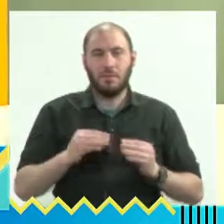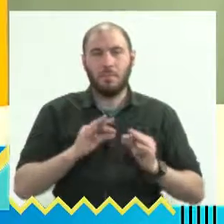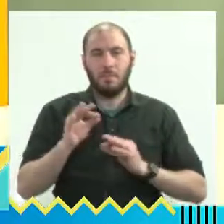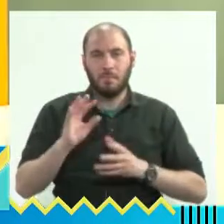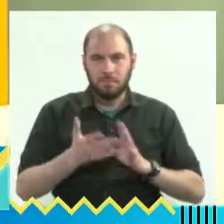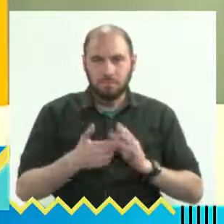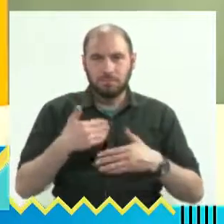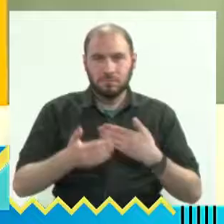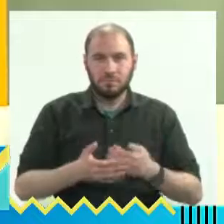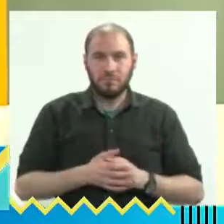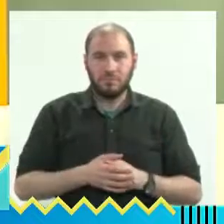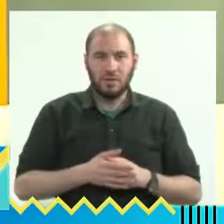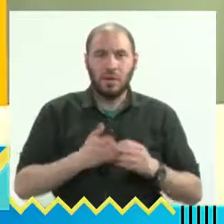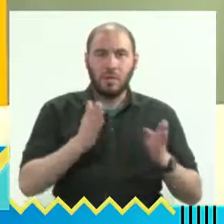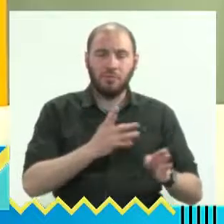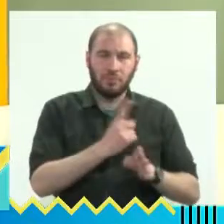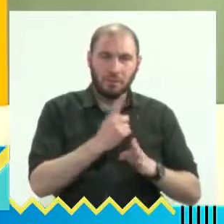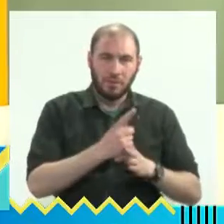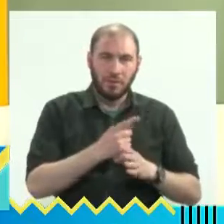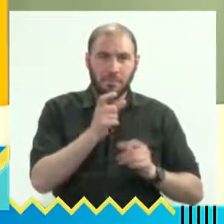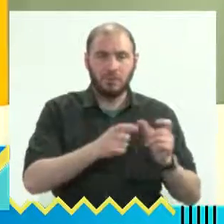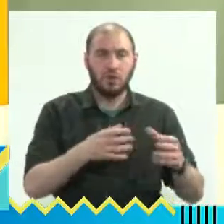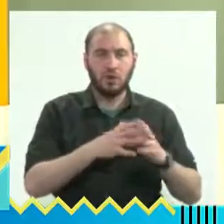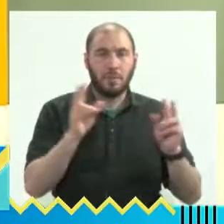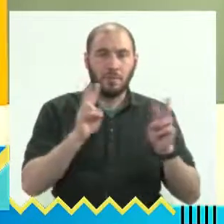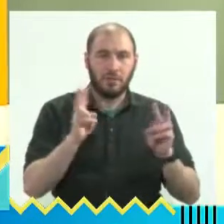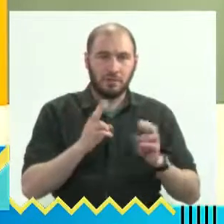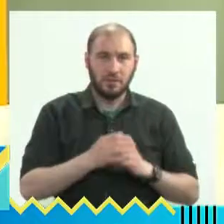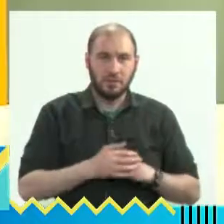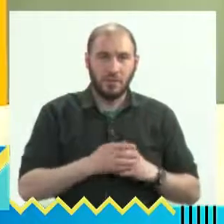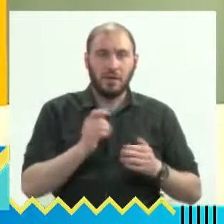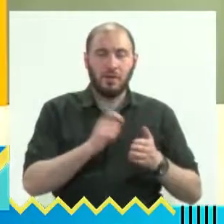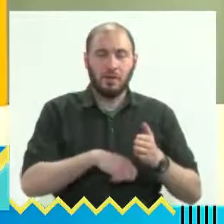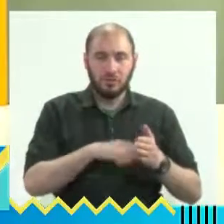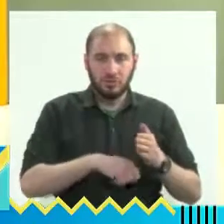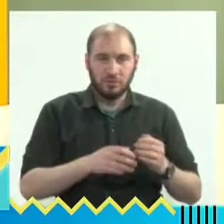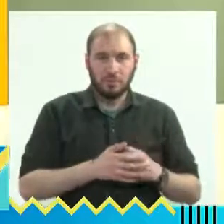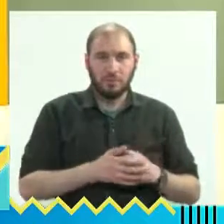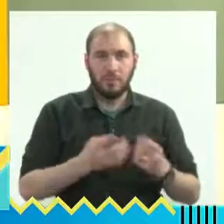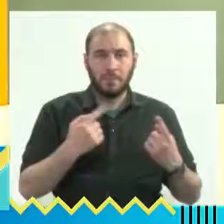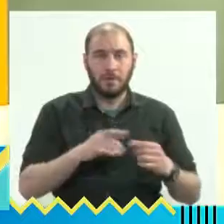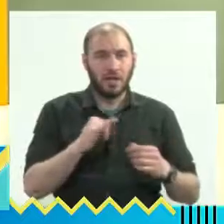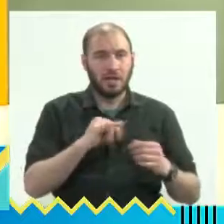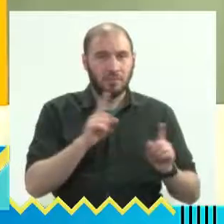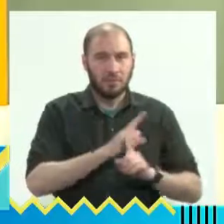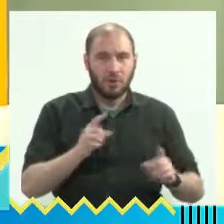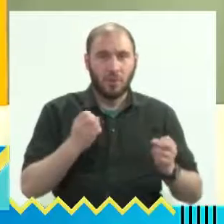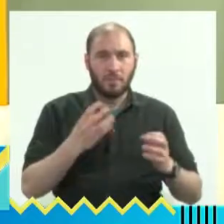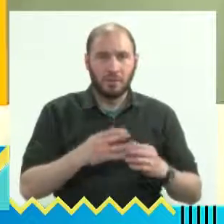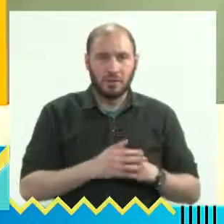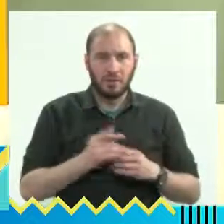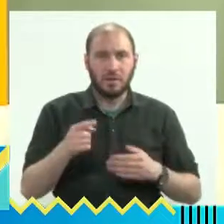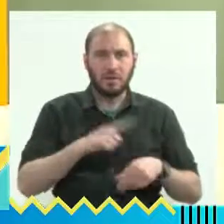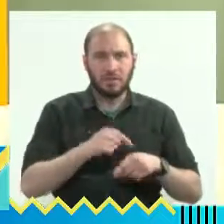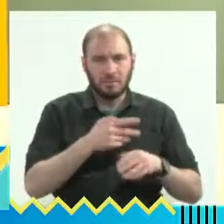método. En un primer momento la gente del Partido Justicialista no lo firmó en la comisión, pero no fue una negativa, sino porque ellos pidieron más